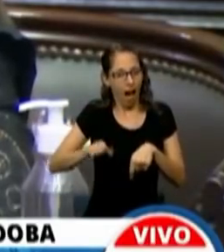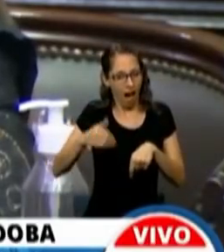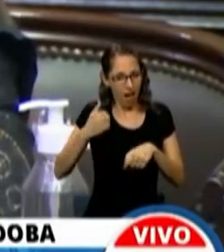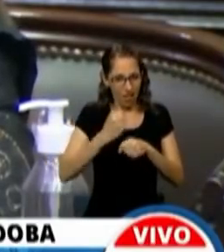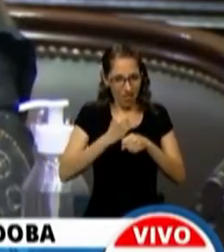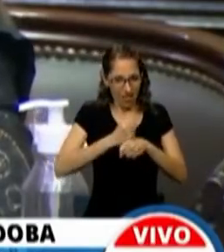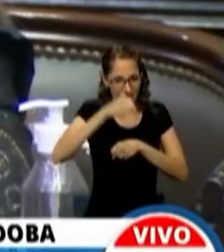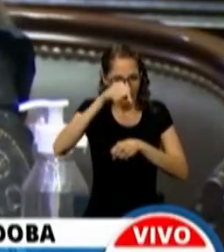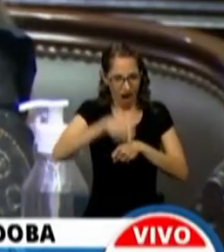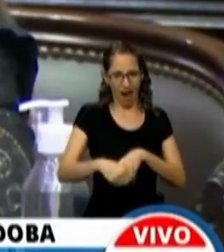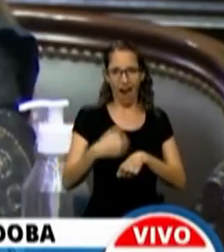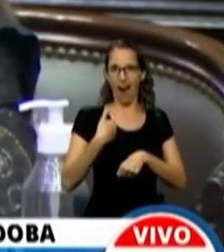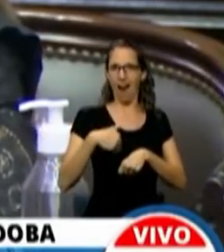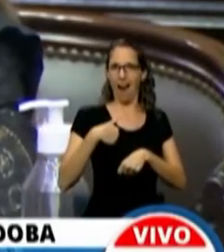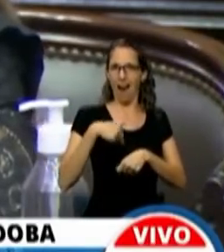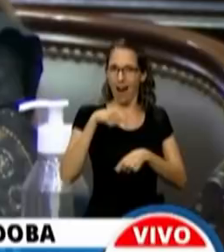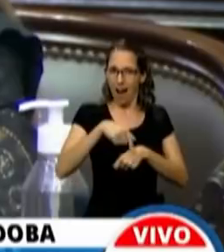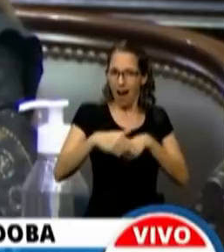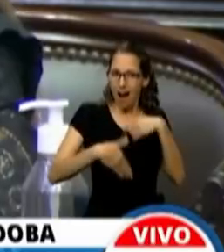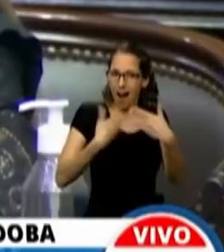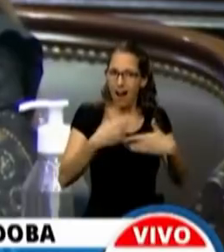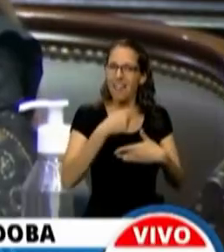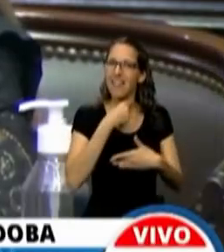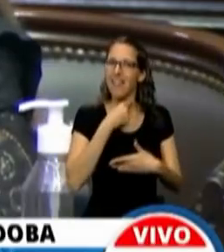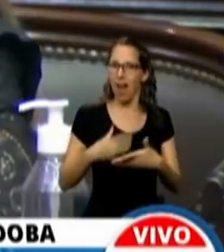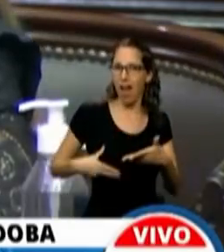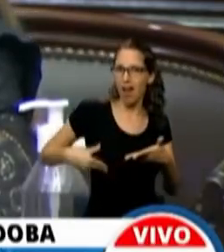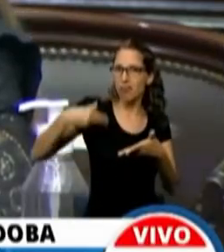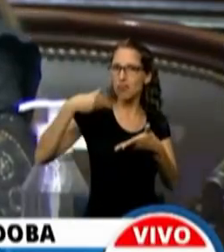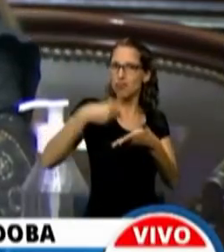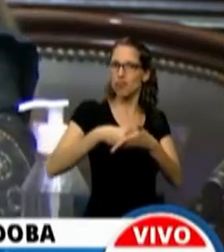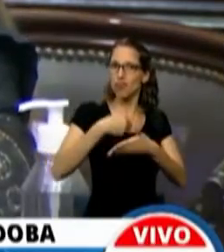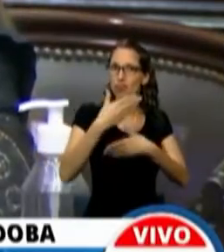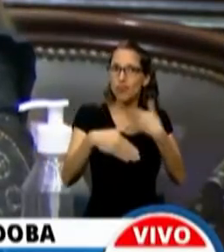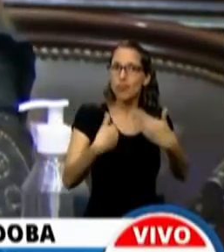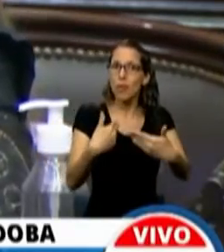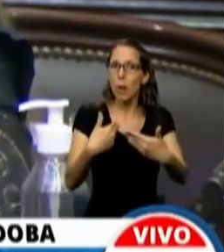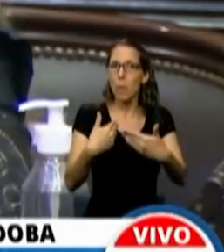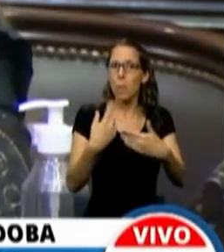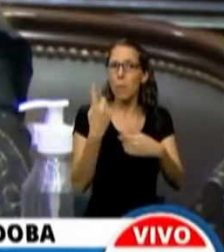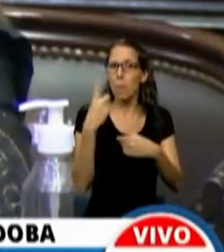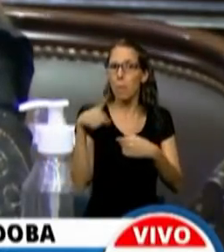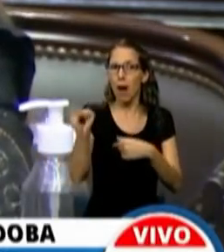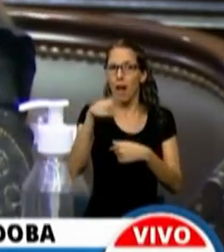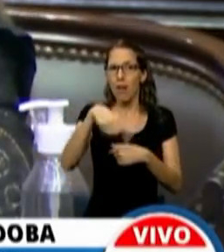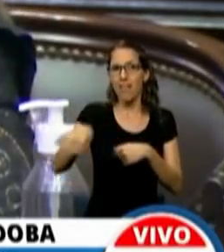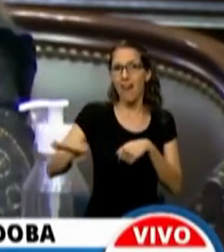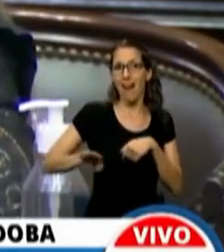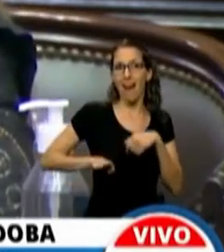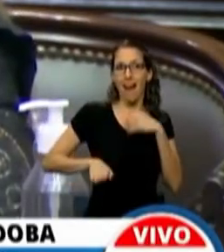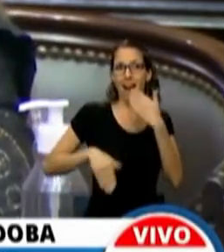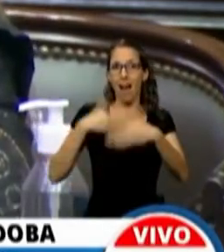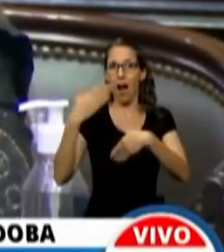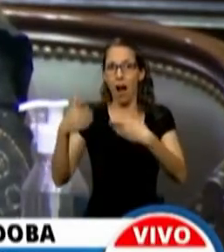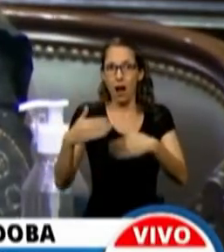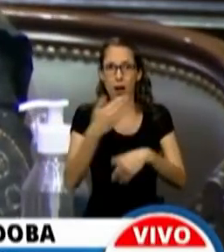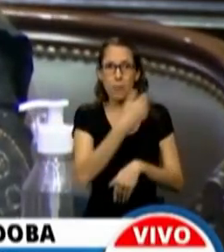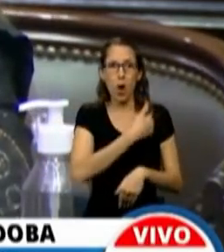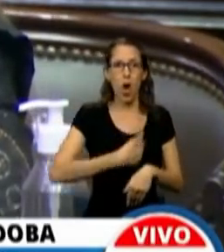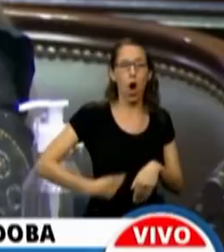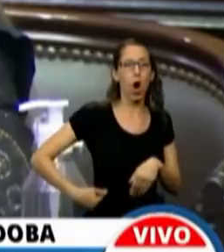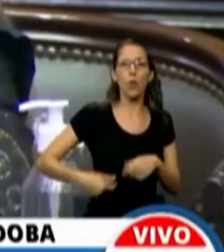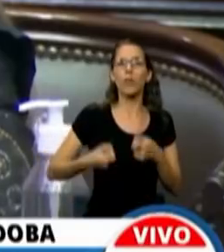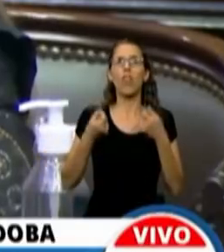estábamos atendiendo como agenda parlamentaria, se había terminado. Y bueno, pues todo mi bloque sabía de